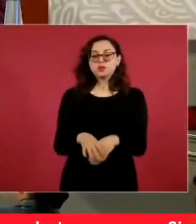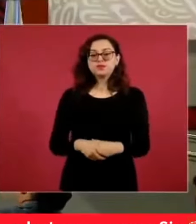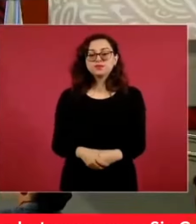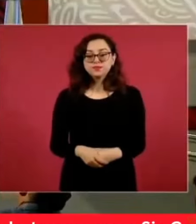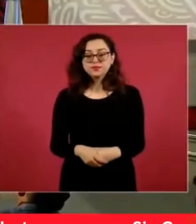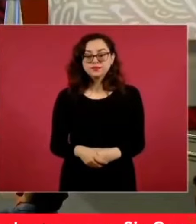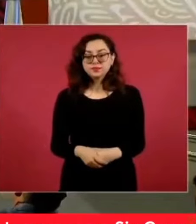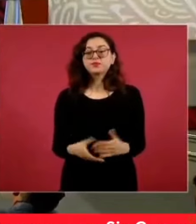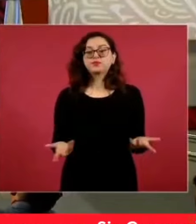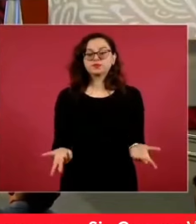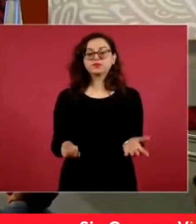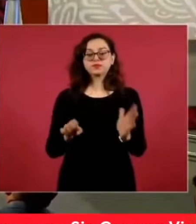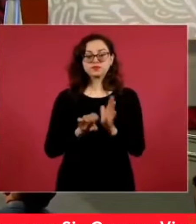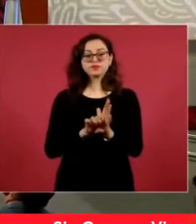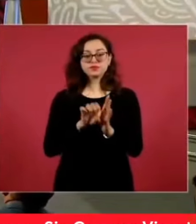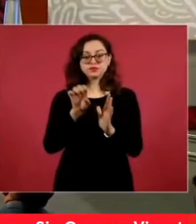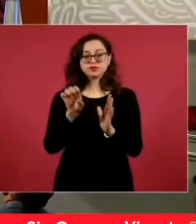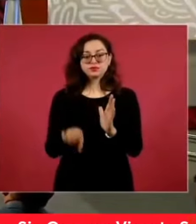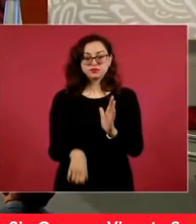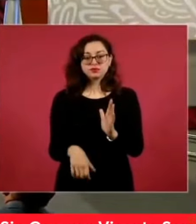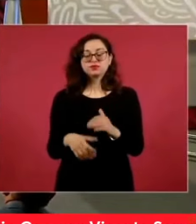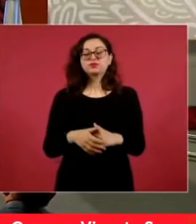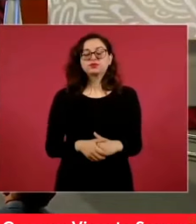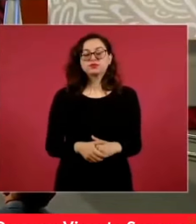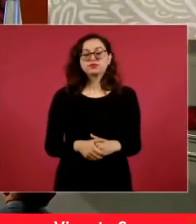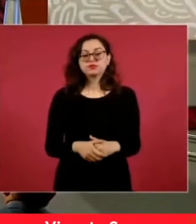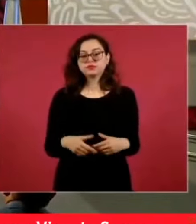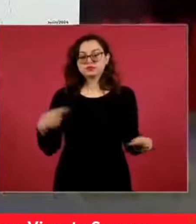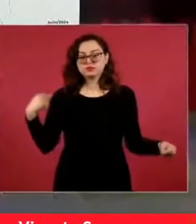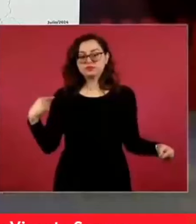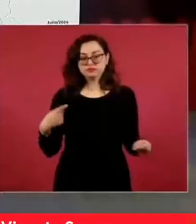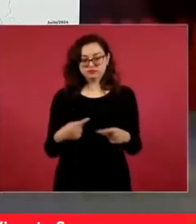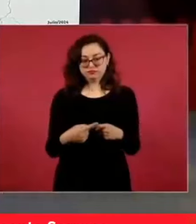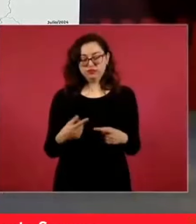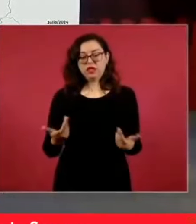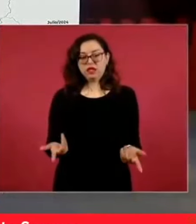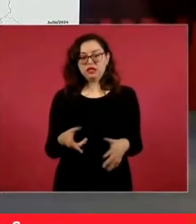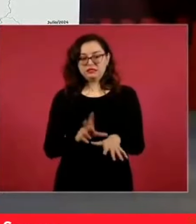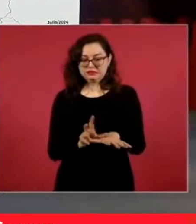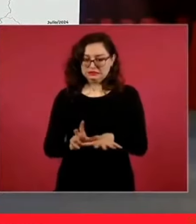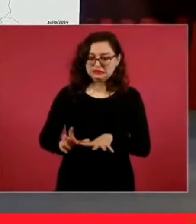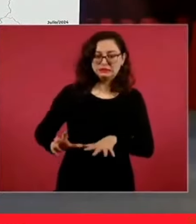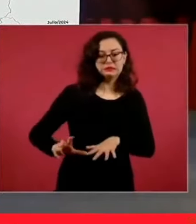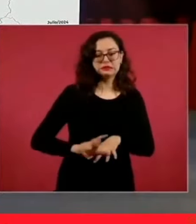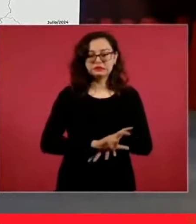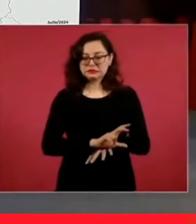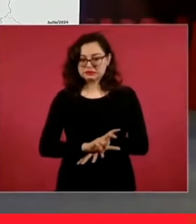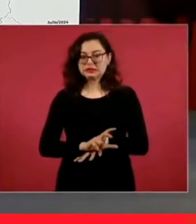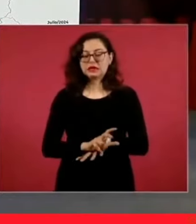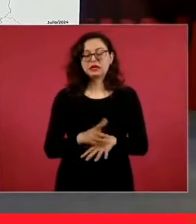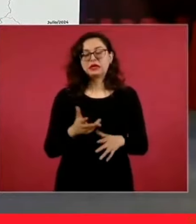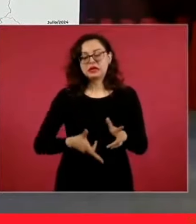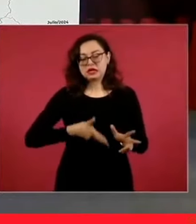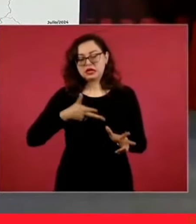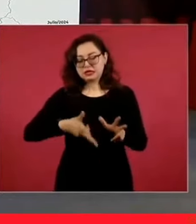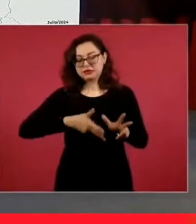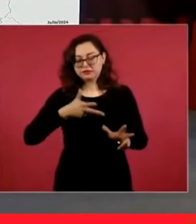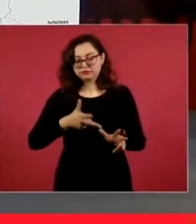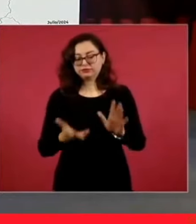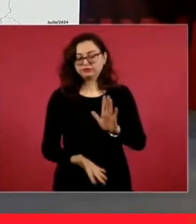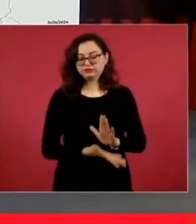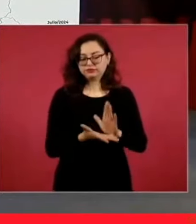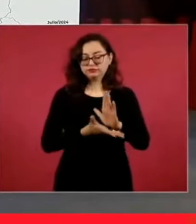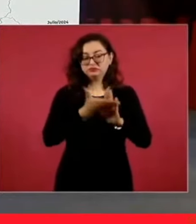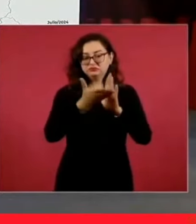algunos ejemplos de lo que hemos realizado a lo largo del tren maya no solamente es infraestructura no solamente sobra también es